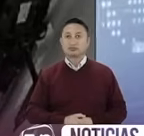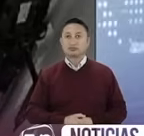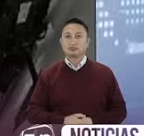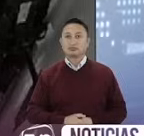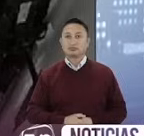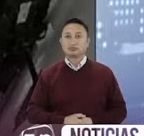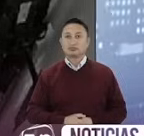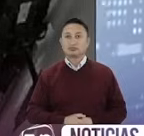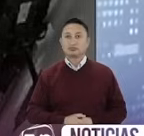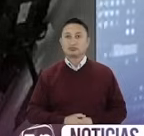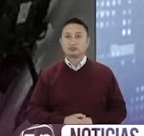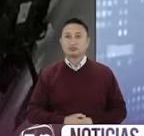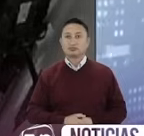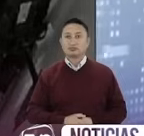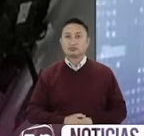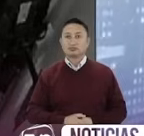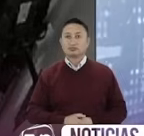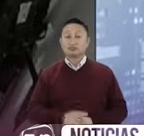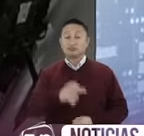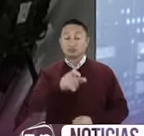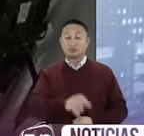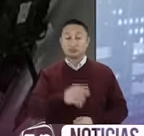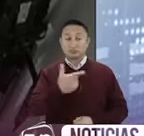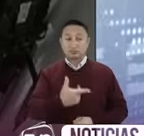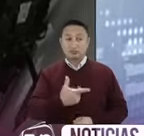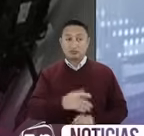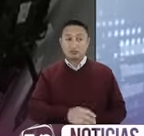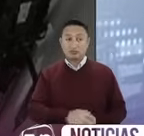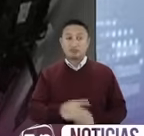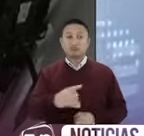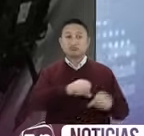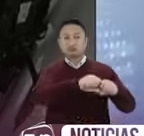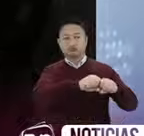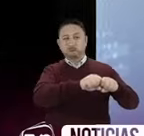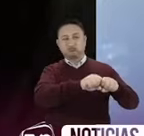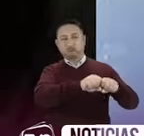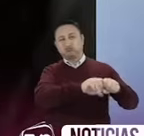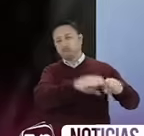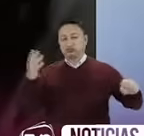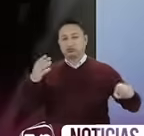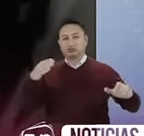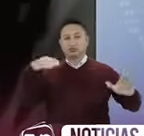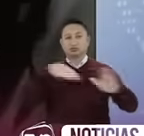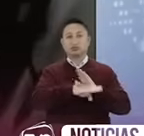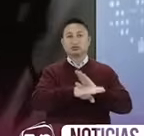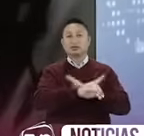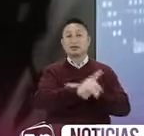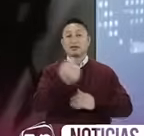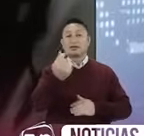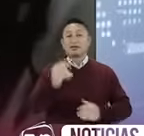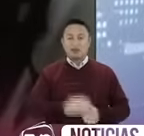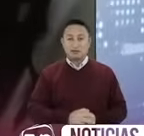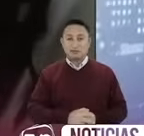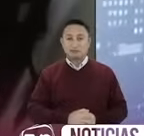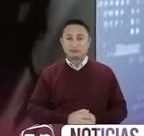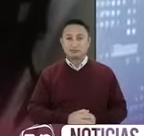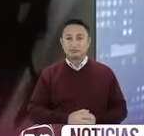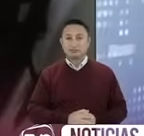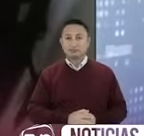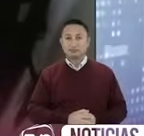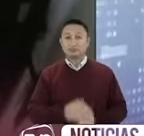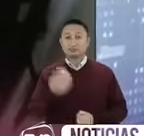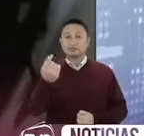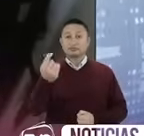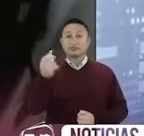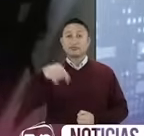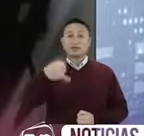Entre tanto, los zampones se tomaron su tiempo para tumbar la puerta e ingresar al área de la caja para sustraerse dinero en efectivo y un